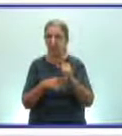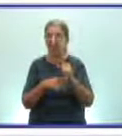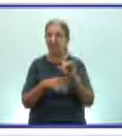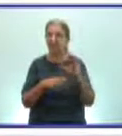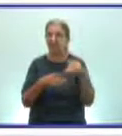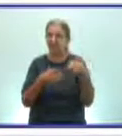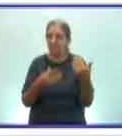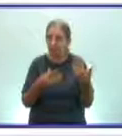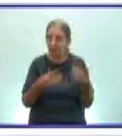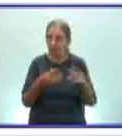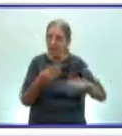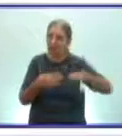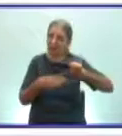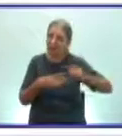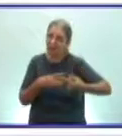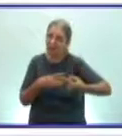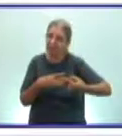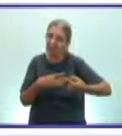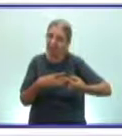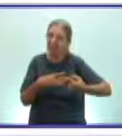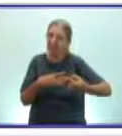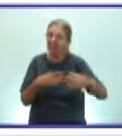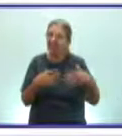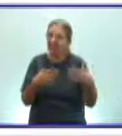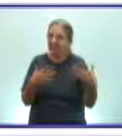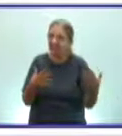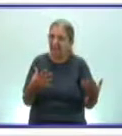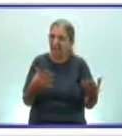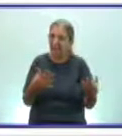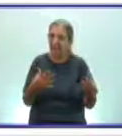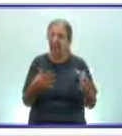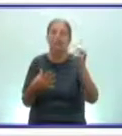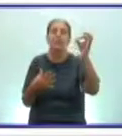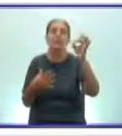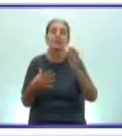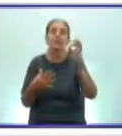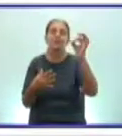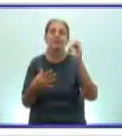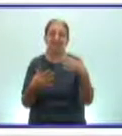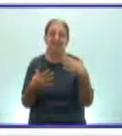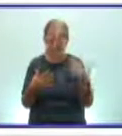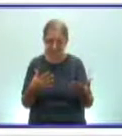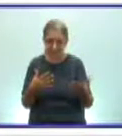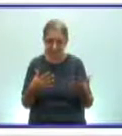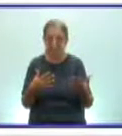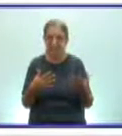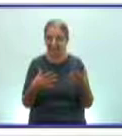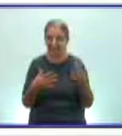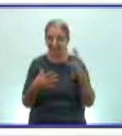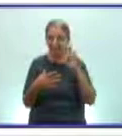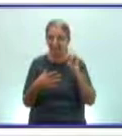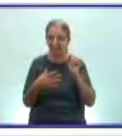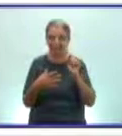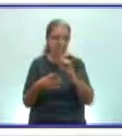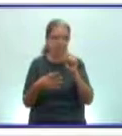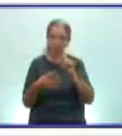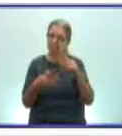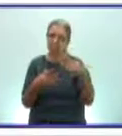a determinar entonces qué por ciento representa. Esta tampoco